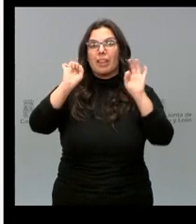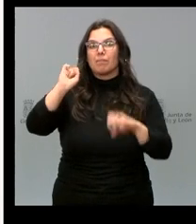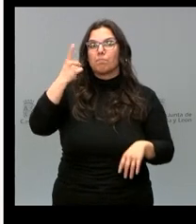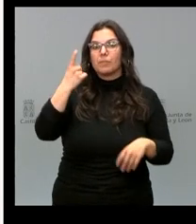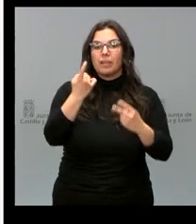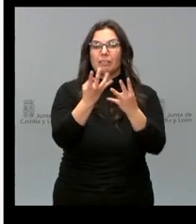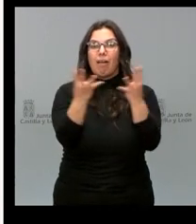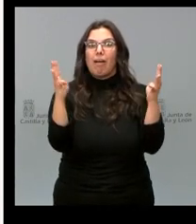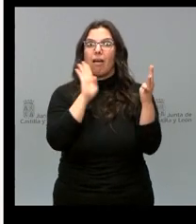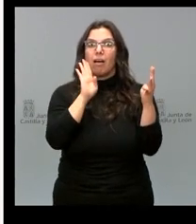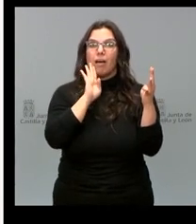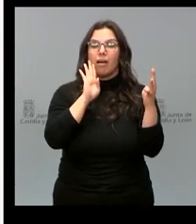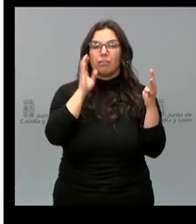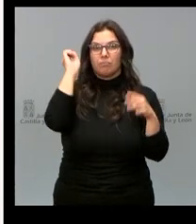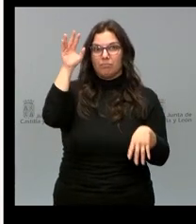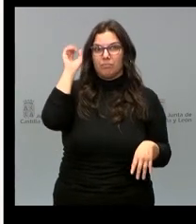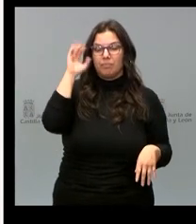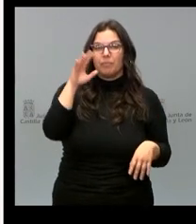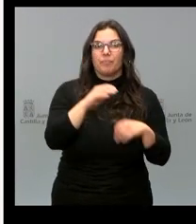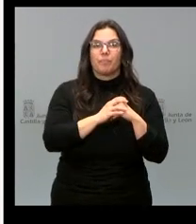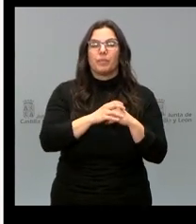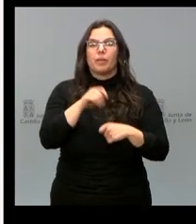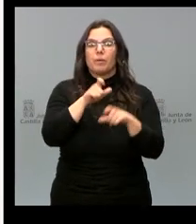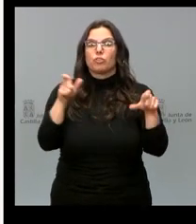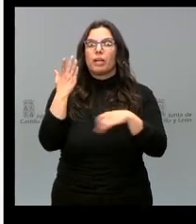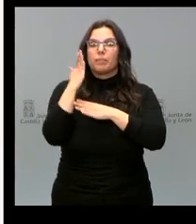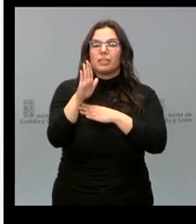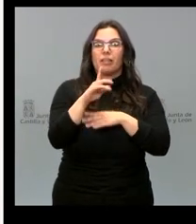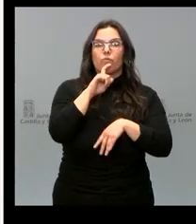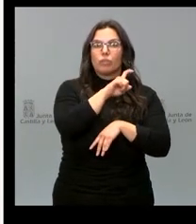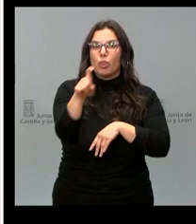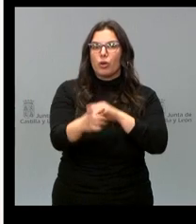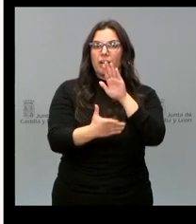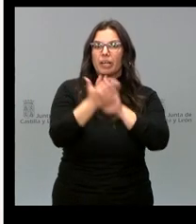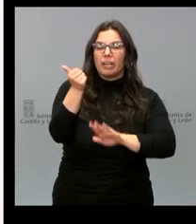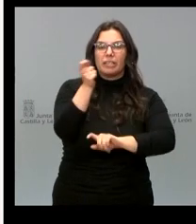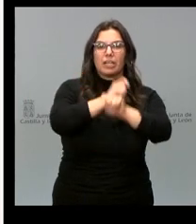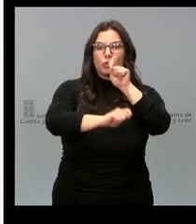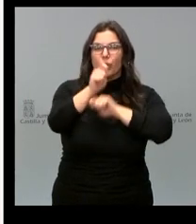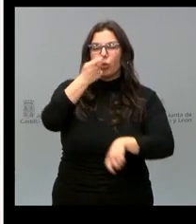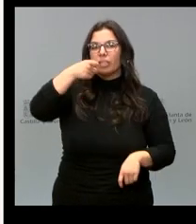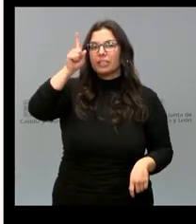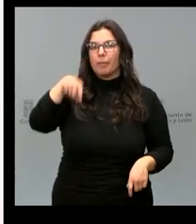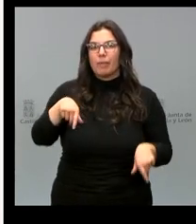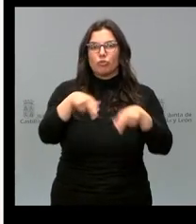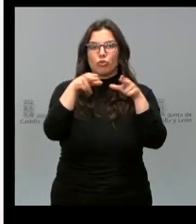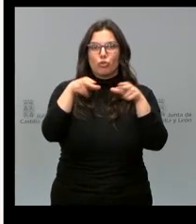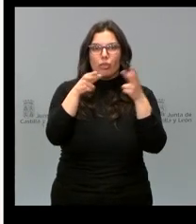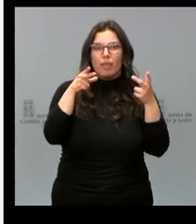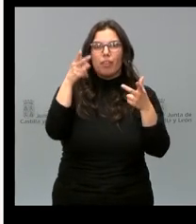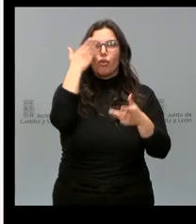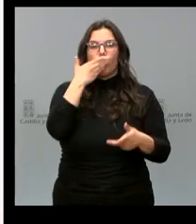en esta jornada de mañana, a representantes de fundaciones, de asociaciones, también de sociedades, de